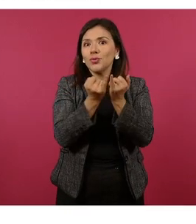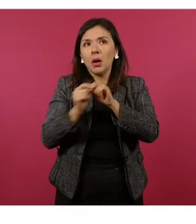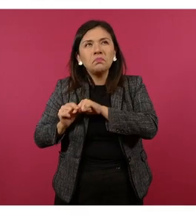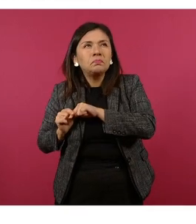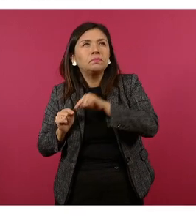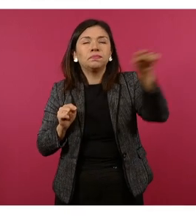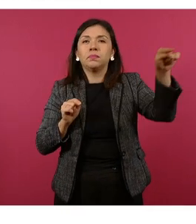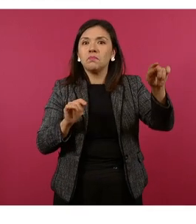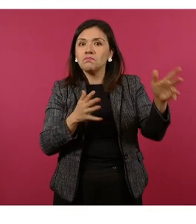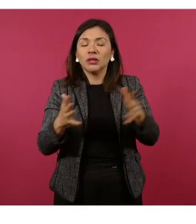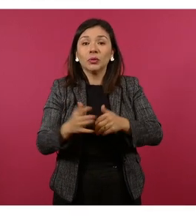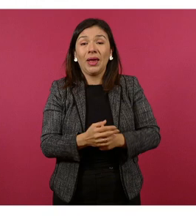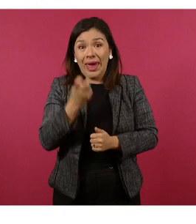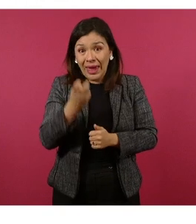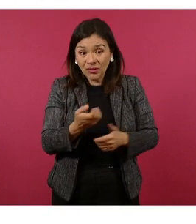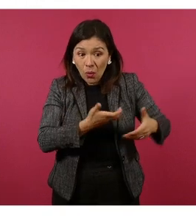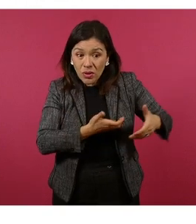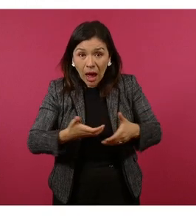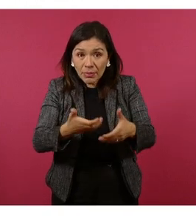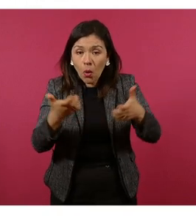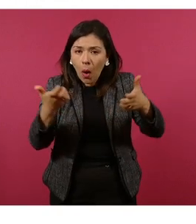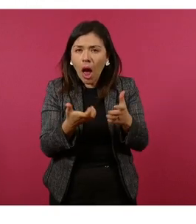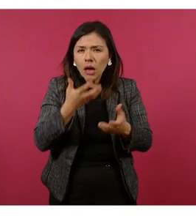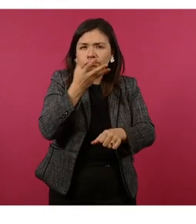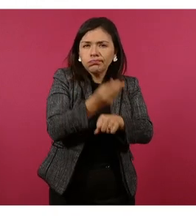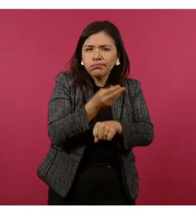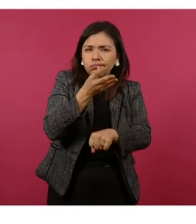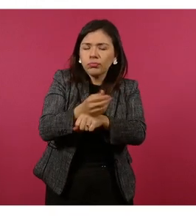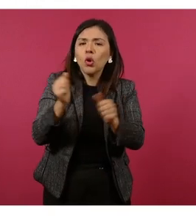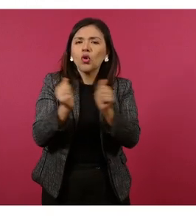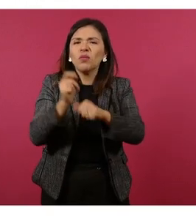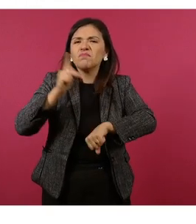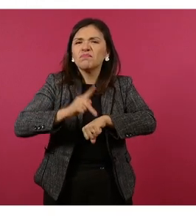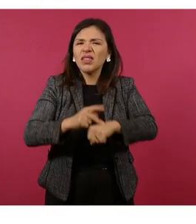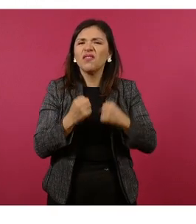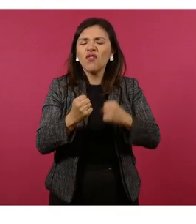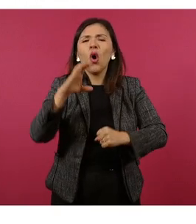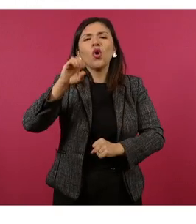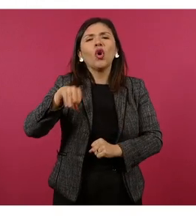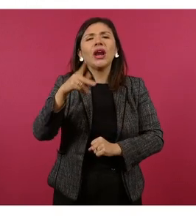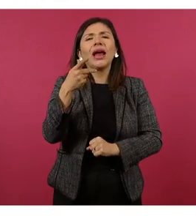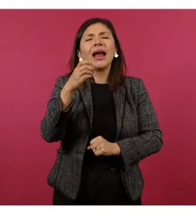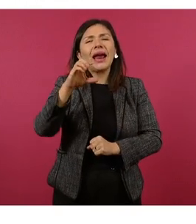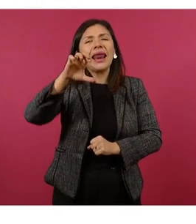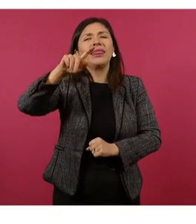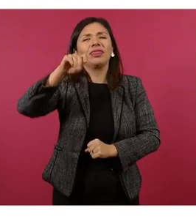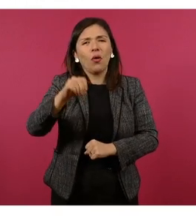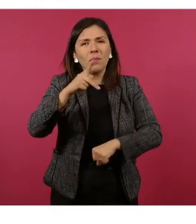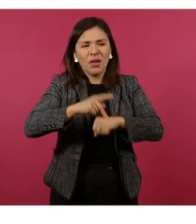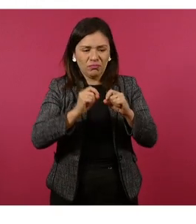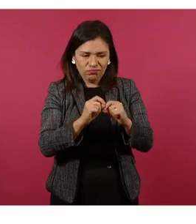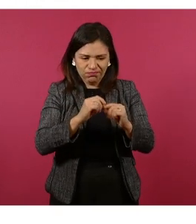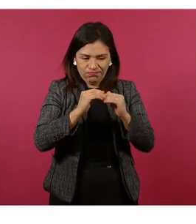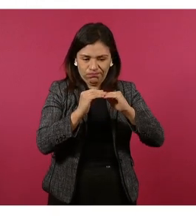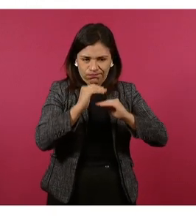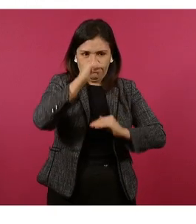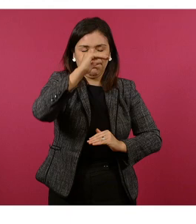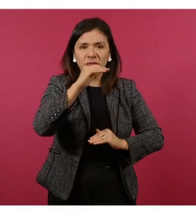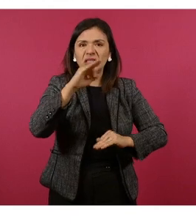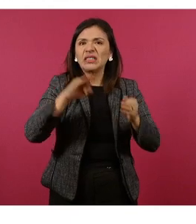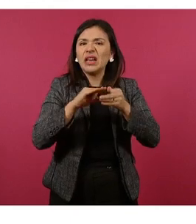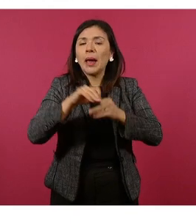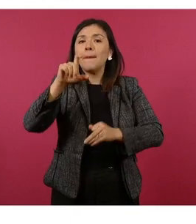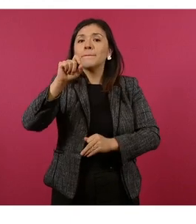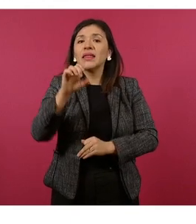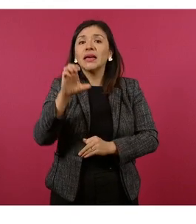caminos eh se vienen construyendo en concreto hidráulico con un espesor de 20 cm cuentan con un